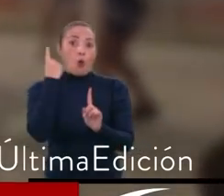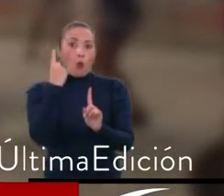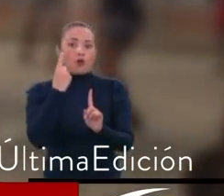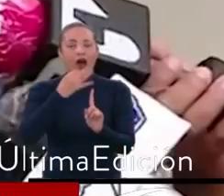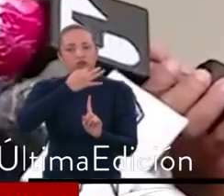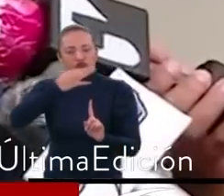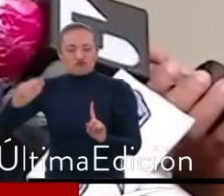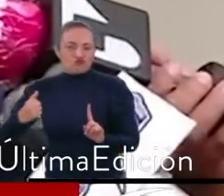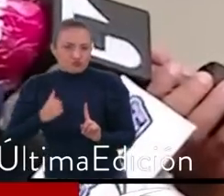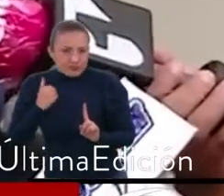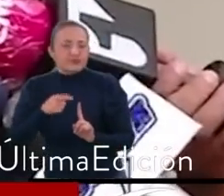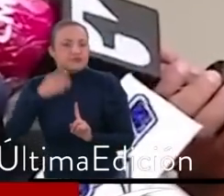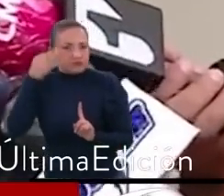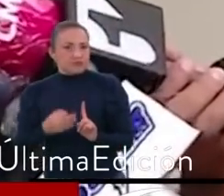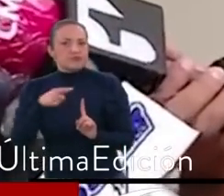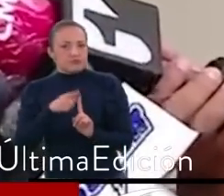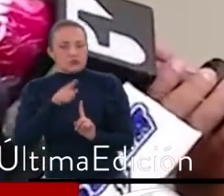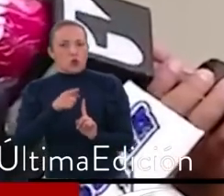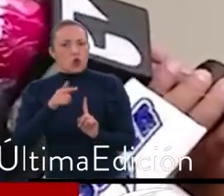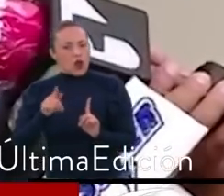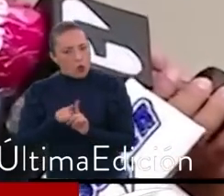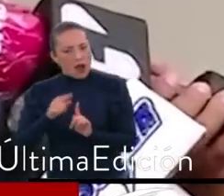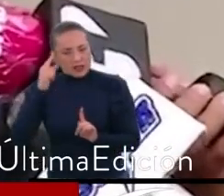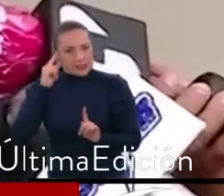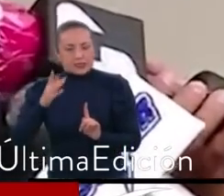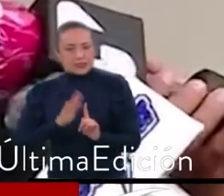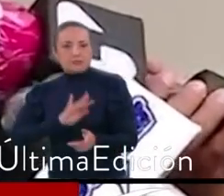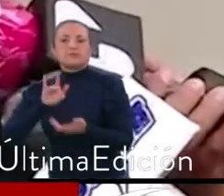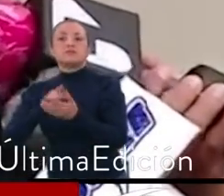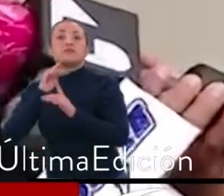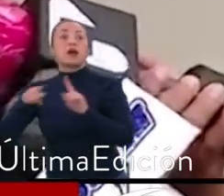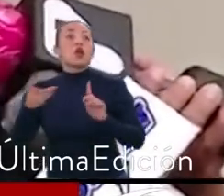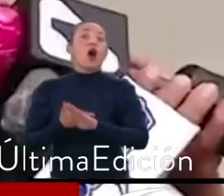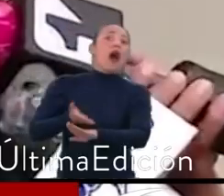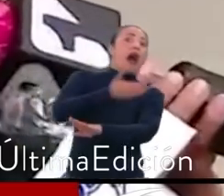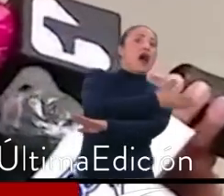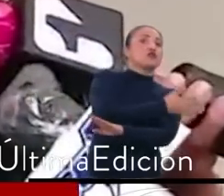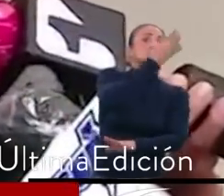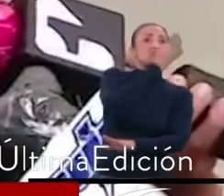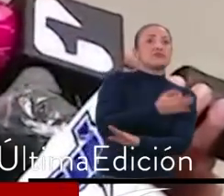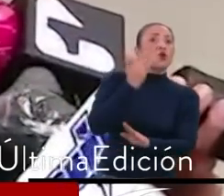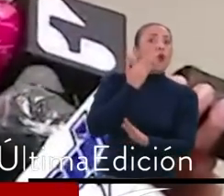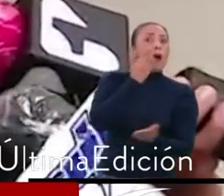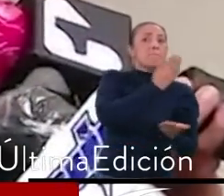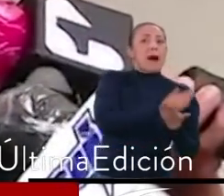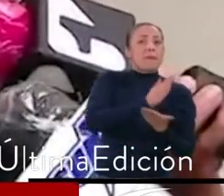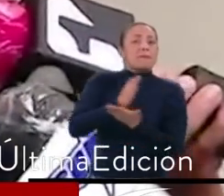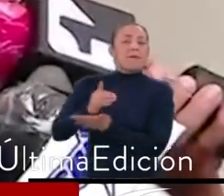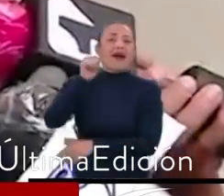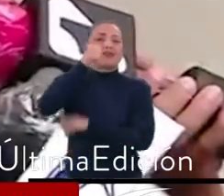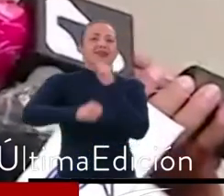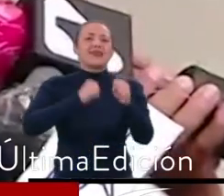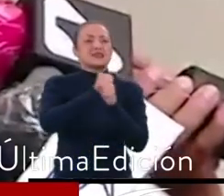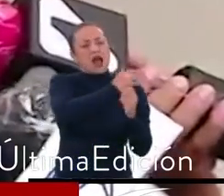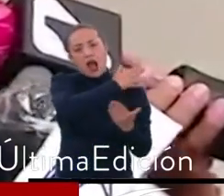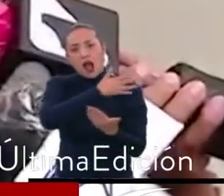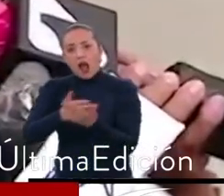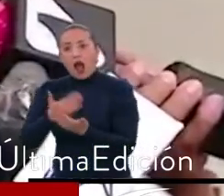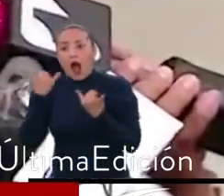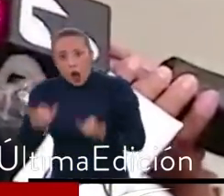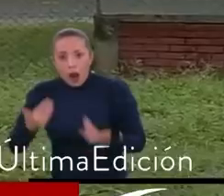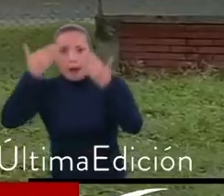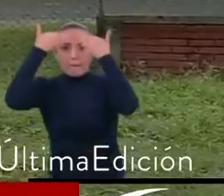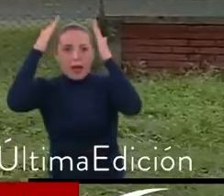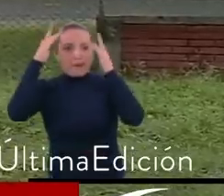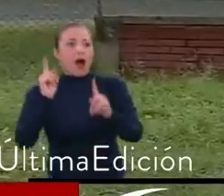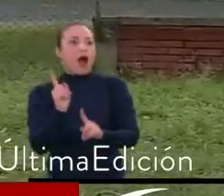pero ya esto llevaba ocurriendo más de 10 años y lo que ahora conocemos es que con muchas otras niñas también se